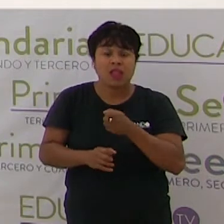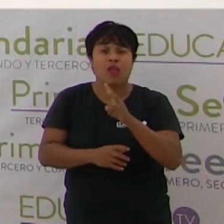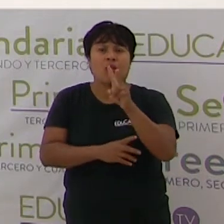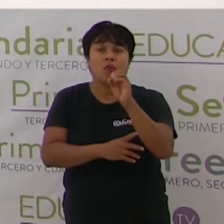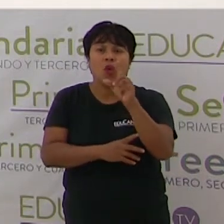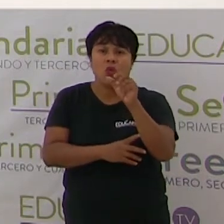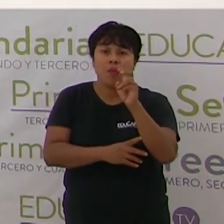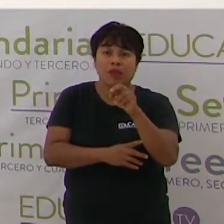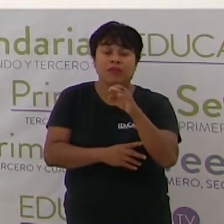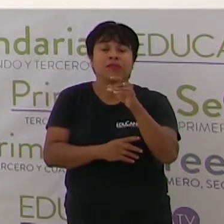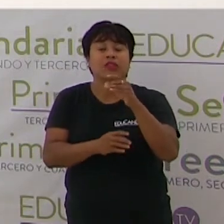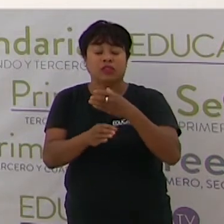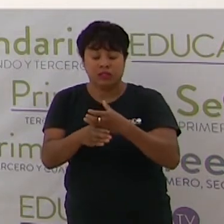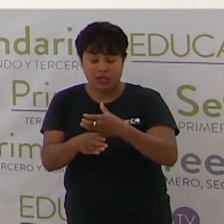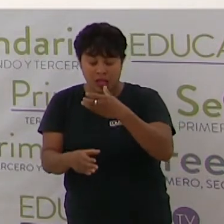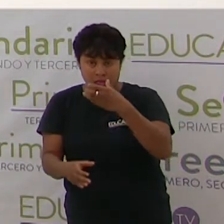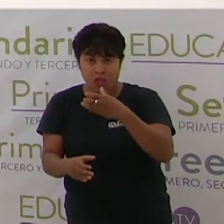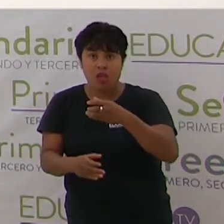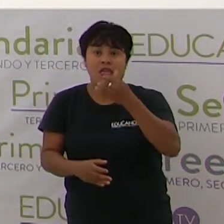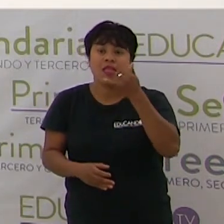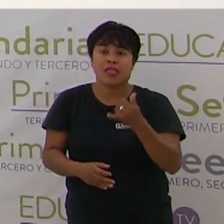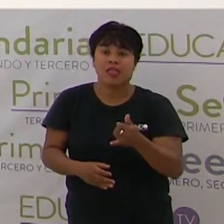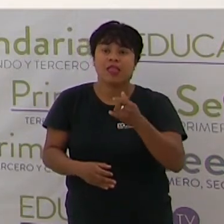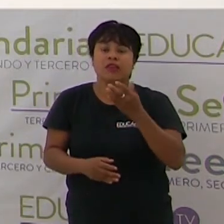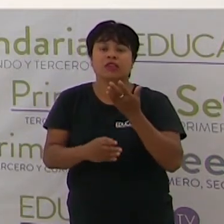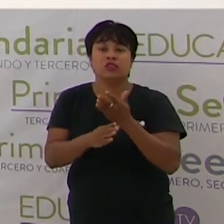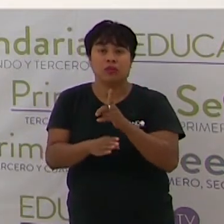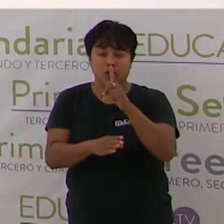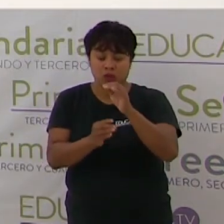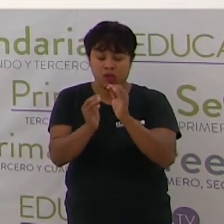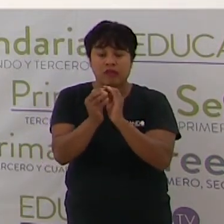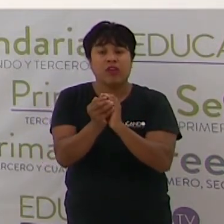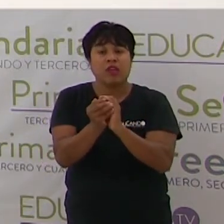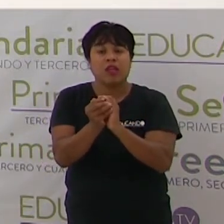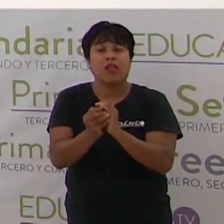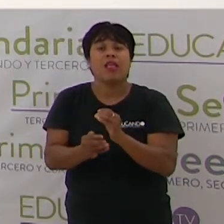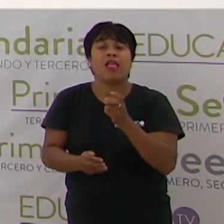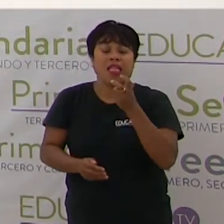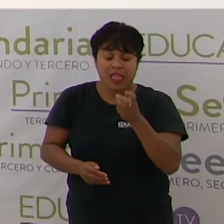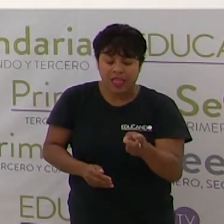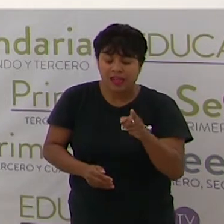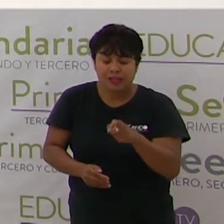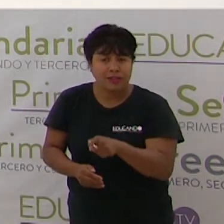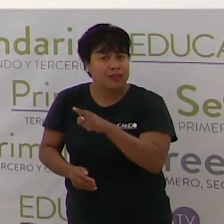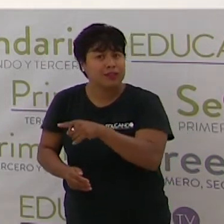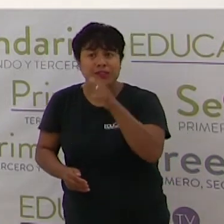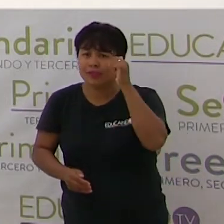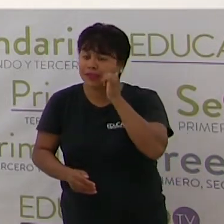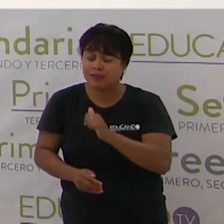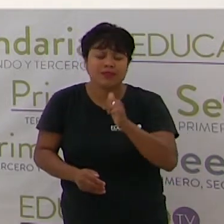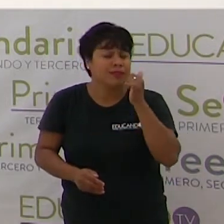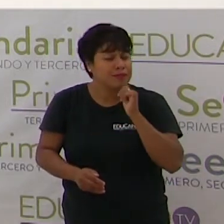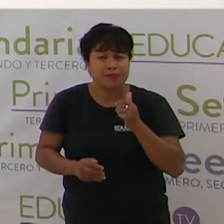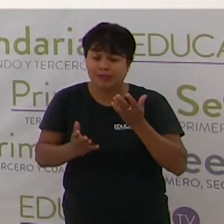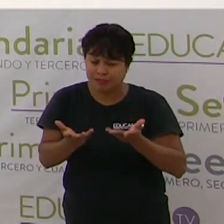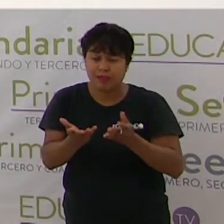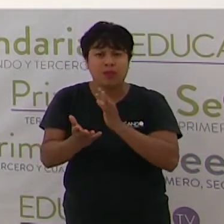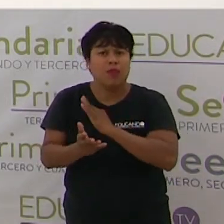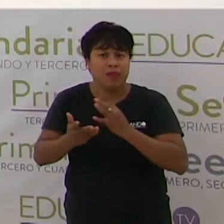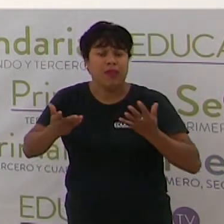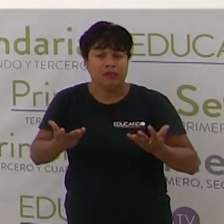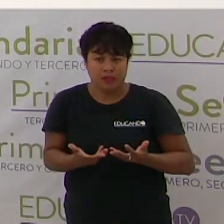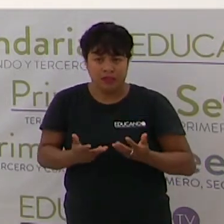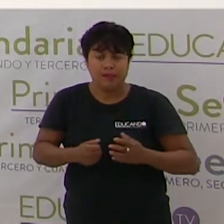de un cilindro y de una esfera. Entonces, esto siempre se va a repetir, niñas y niños. Es decir,